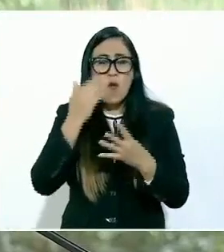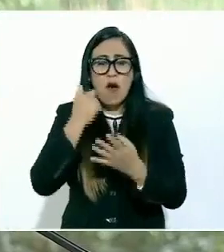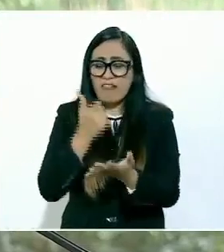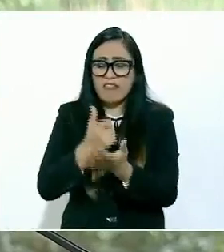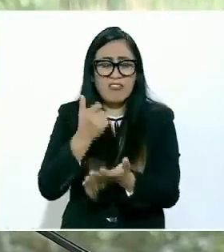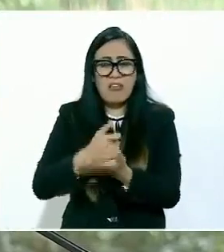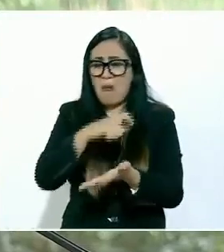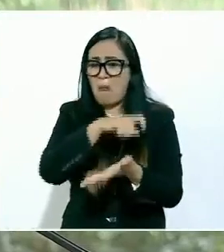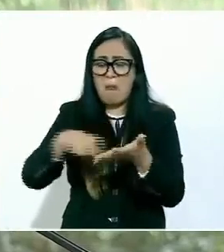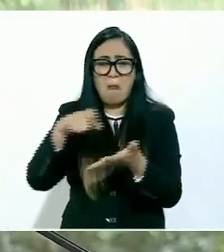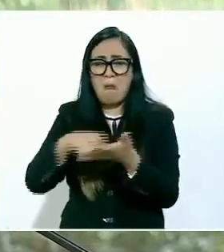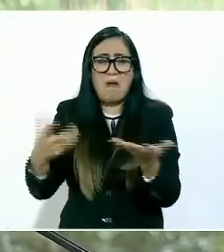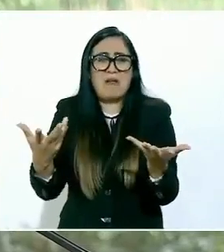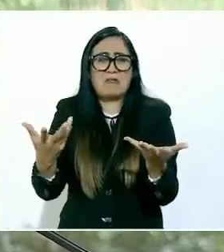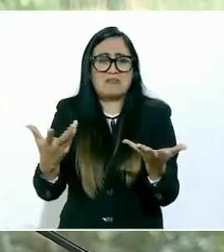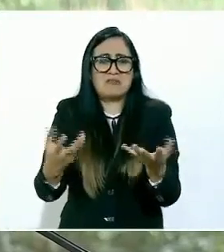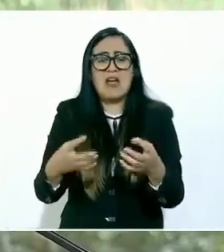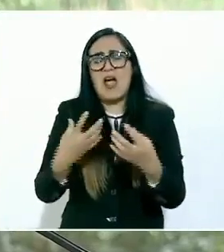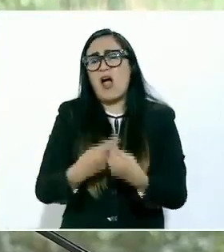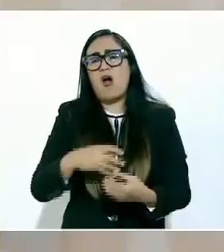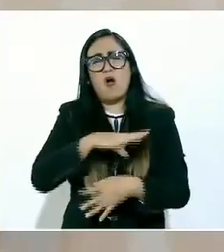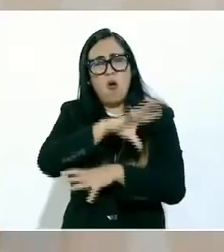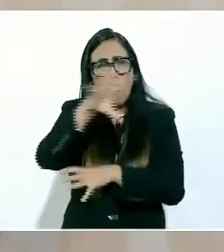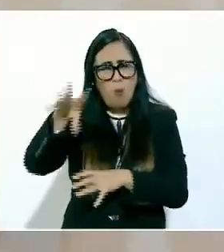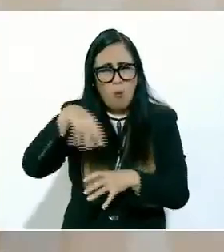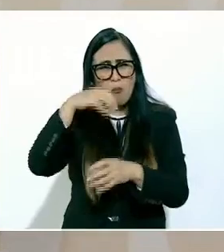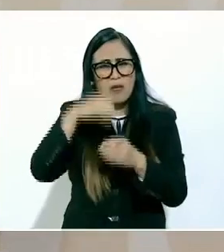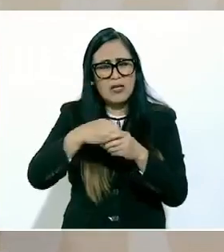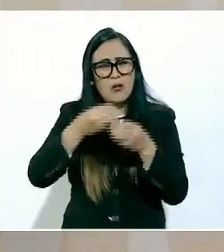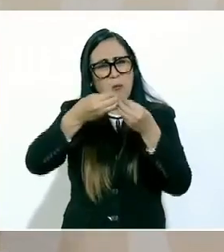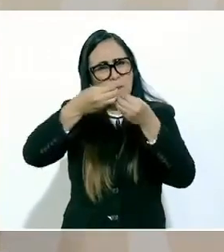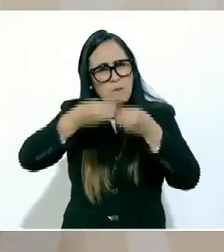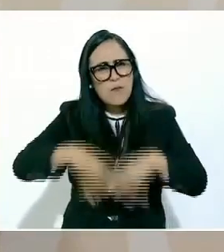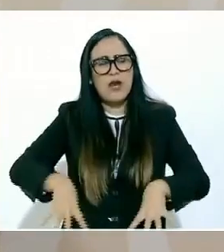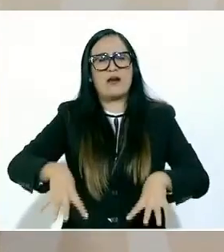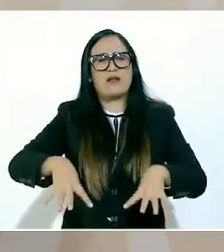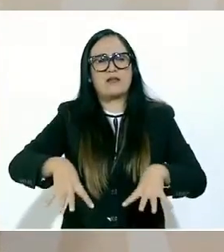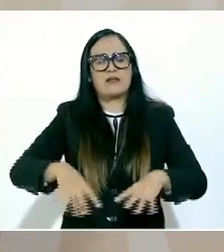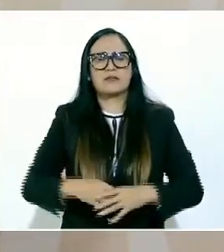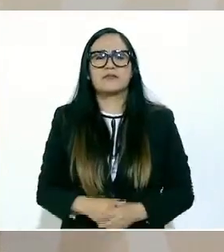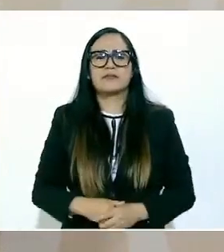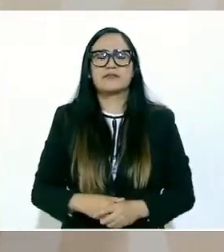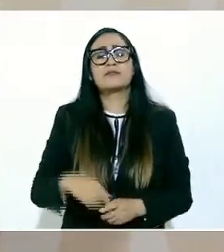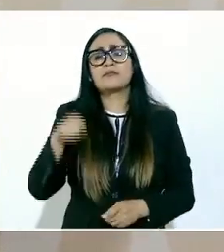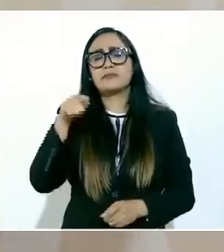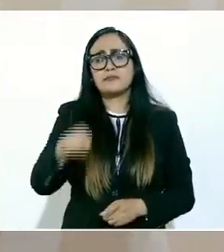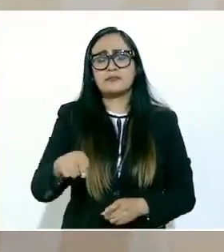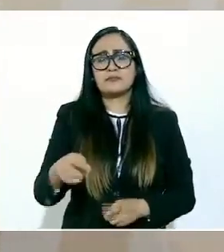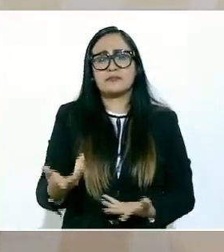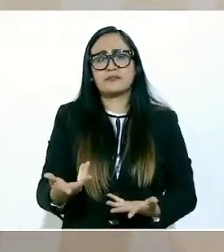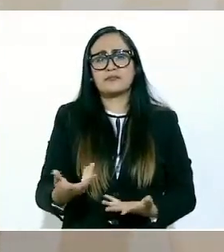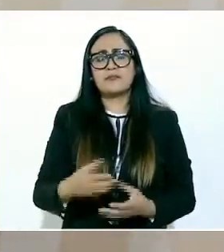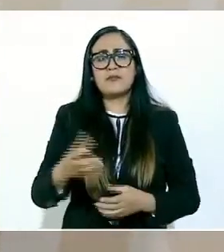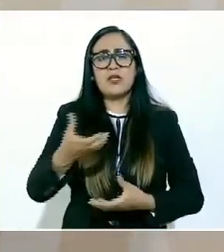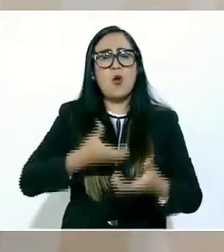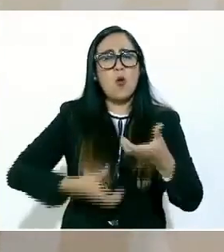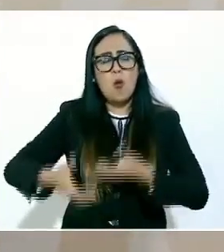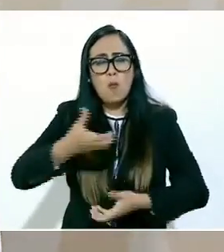pues todo se arruina. La producción, el